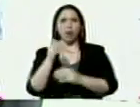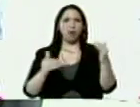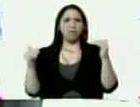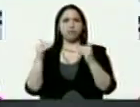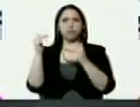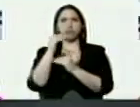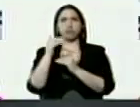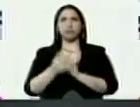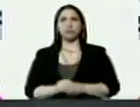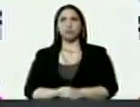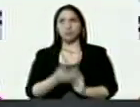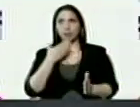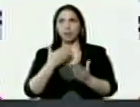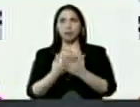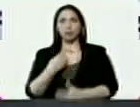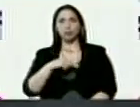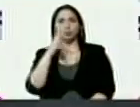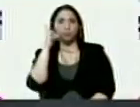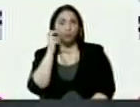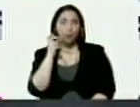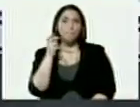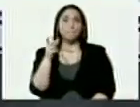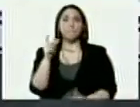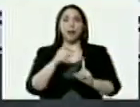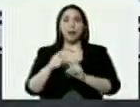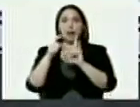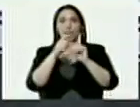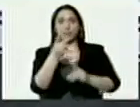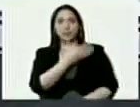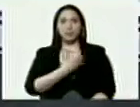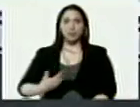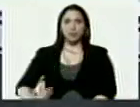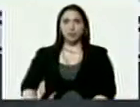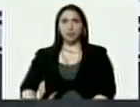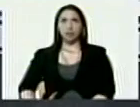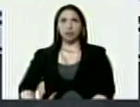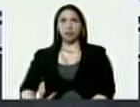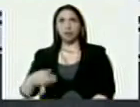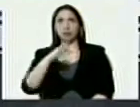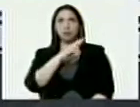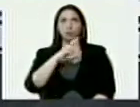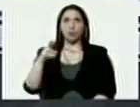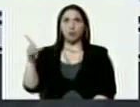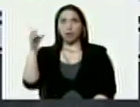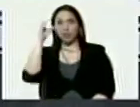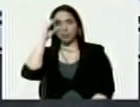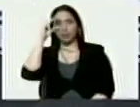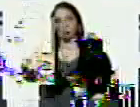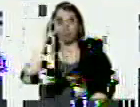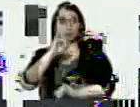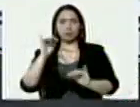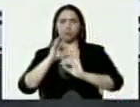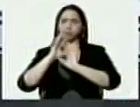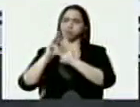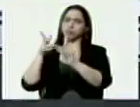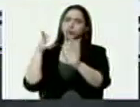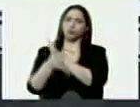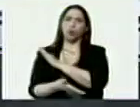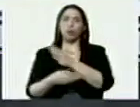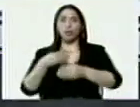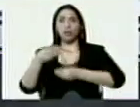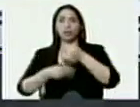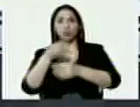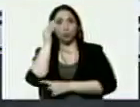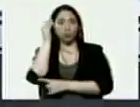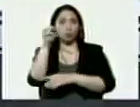Muchísimas gracias. Bien, escuchaban entonces allí declaraciones de la vicepresidenta ejecutiva de la República, Delcy Rodríguez, dando cuenta sobre lo que fue la realización de este